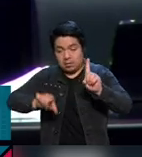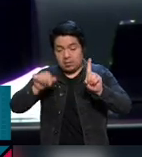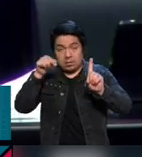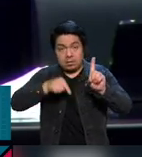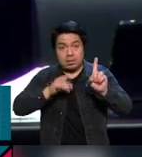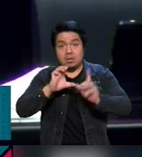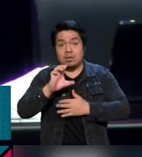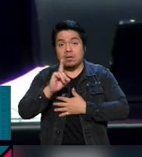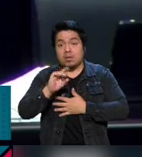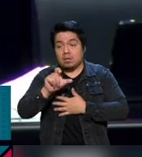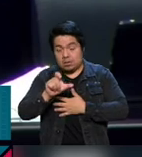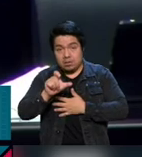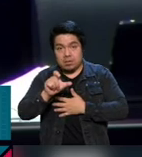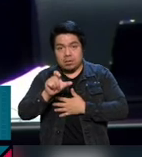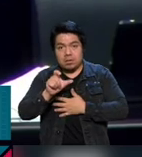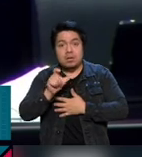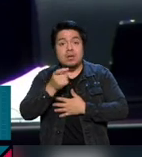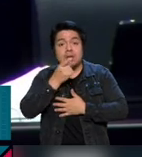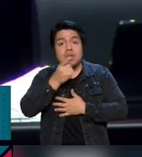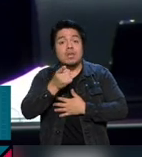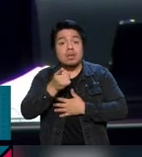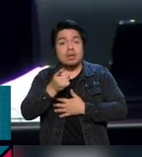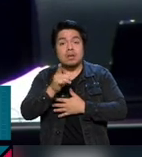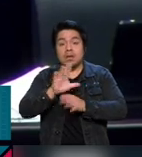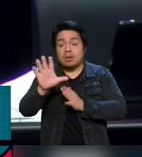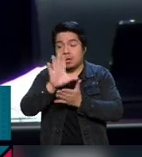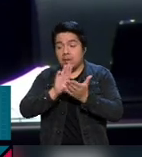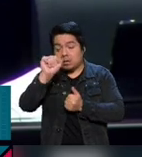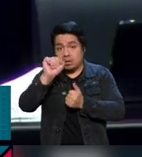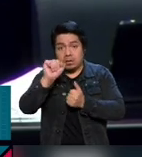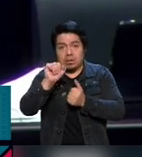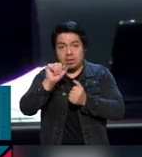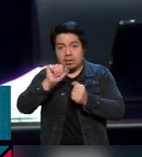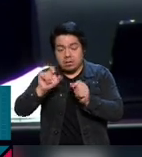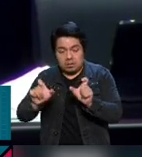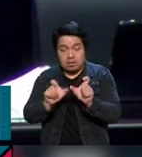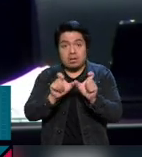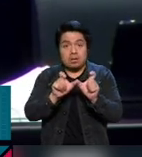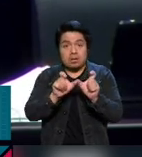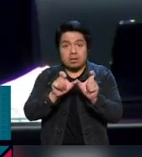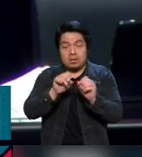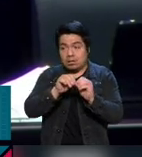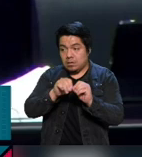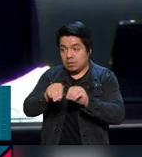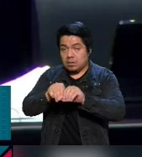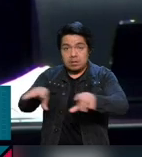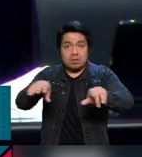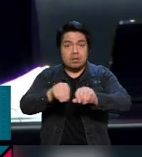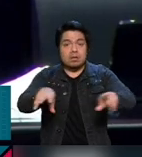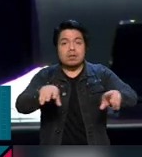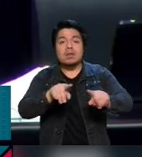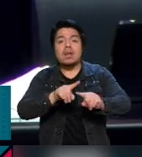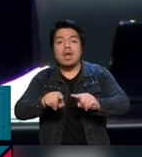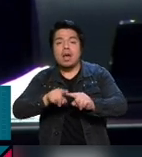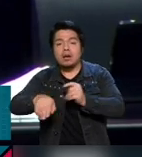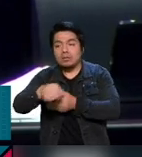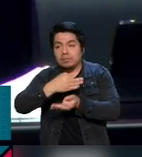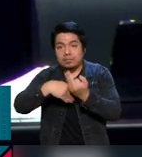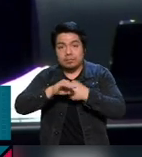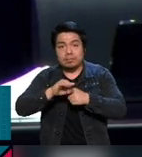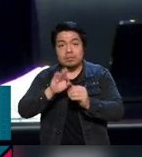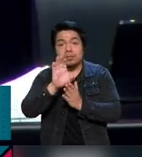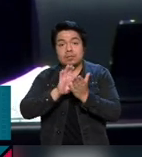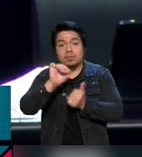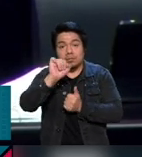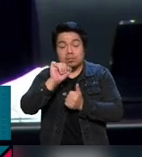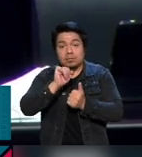México, declara reformadas, adicionadas y derogadas diversas disposiciones de la